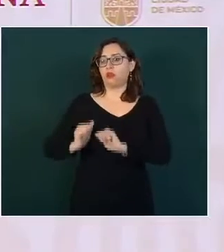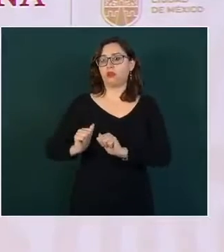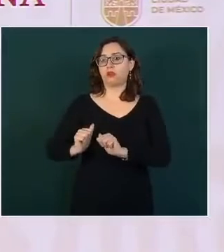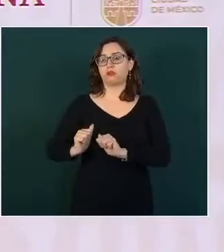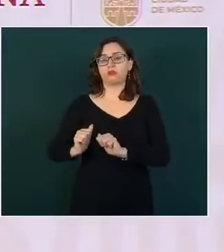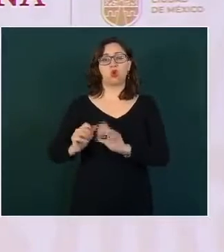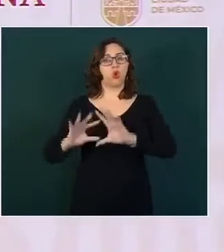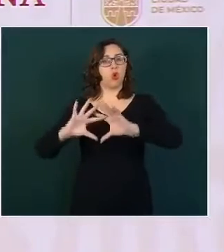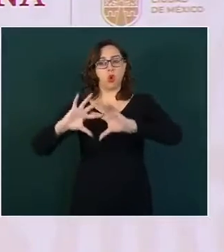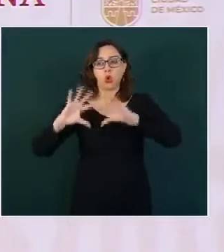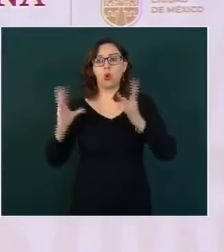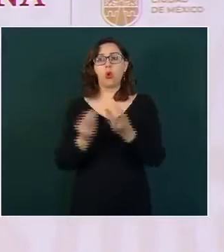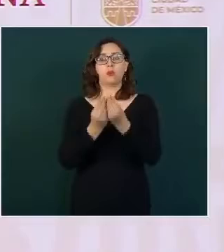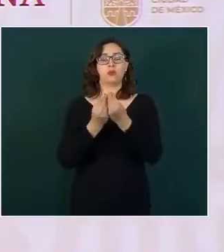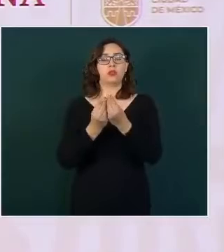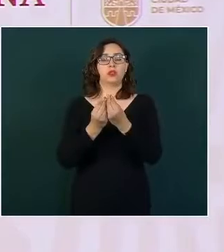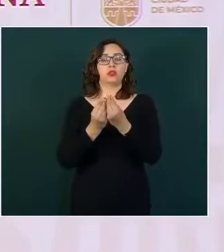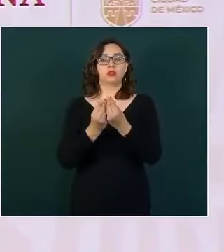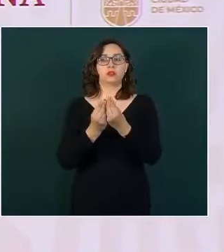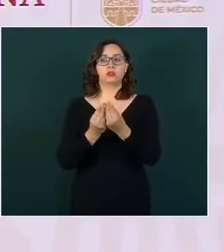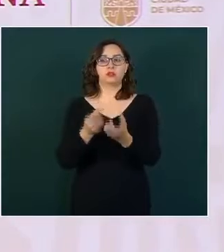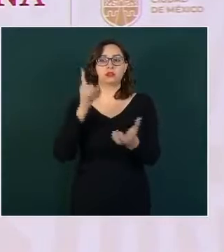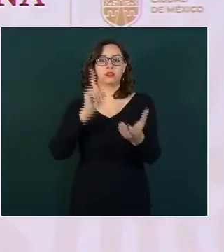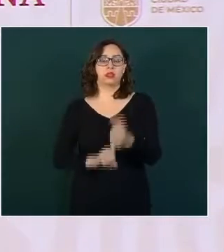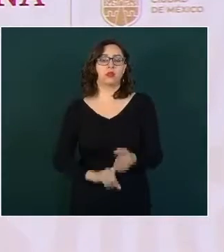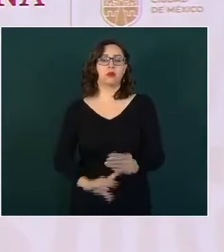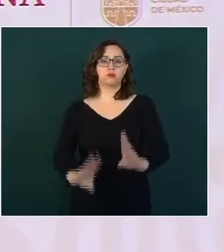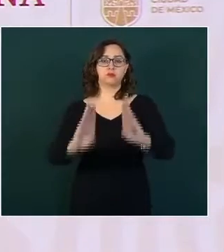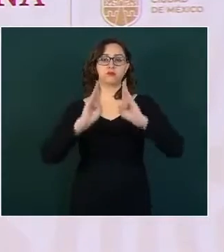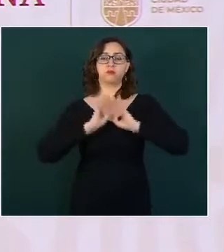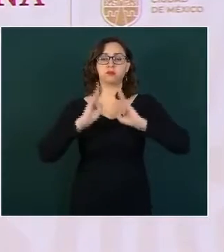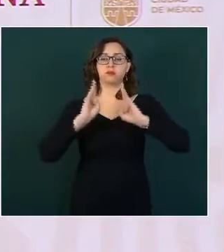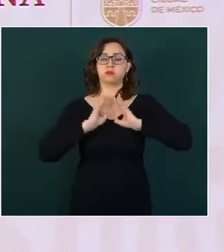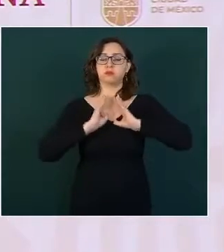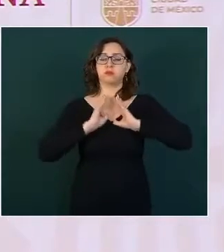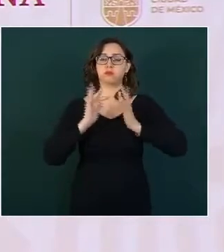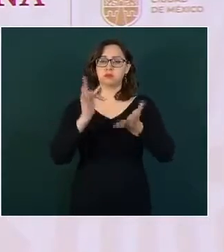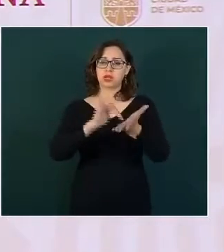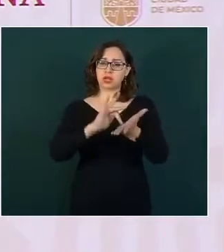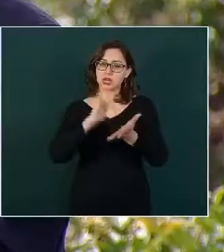los integrantes de las Fuerzas Armadas de México.